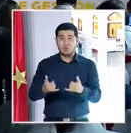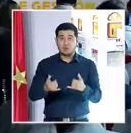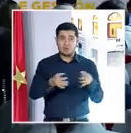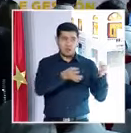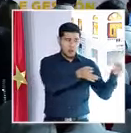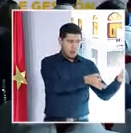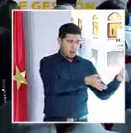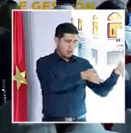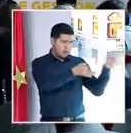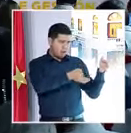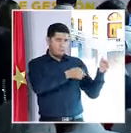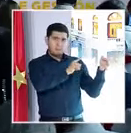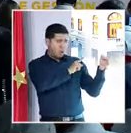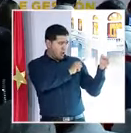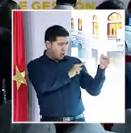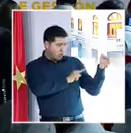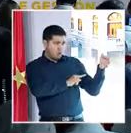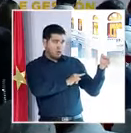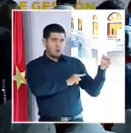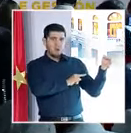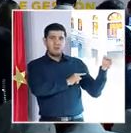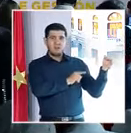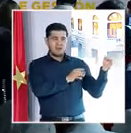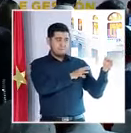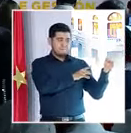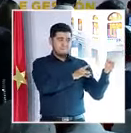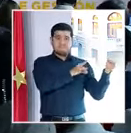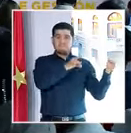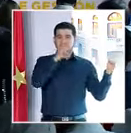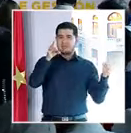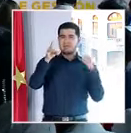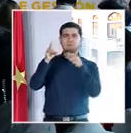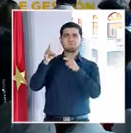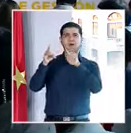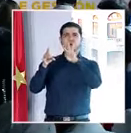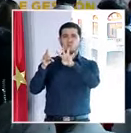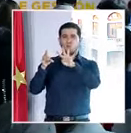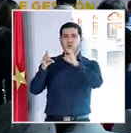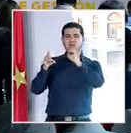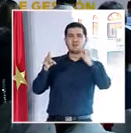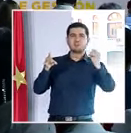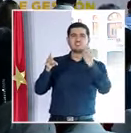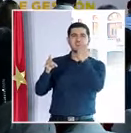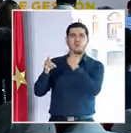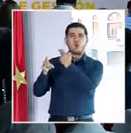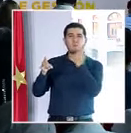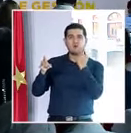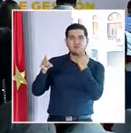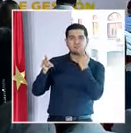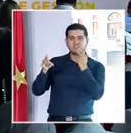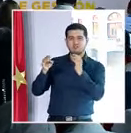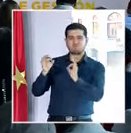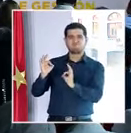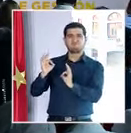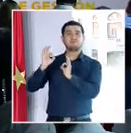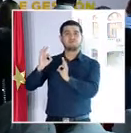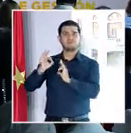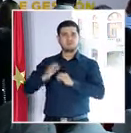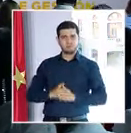compromisos. Recuerdo que en muchas ocasiones las voces de los campesinos del